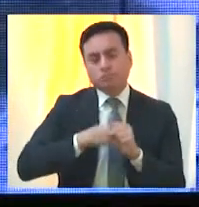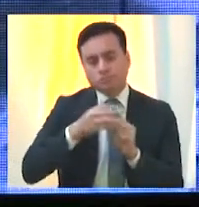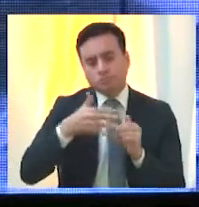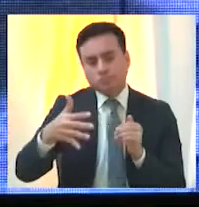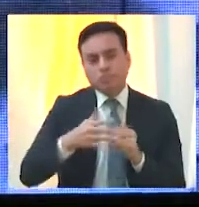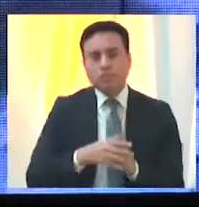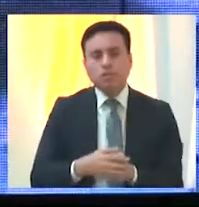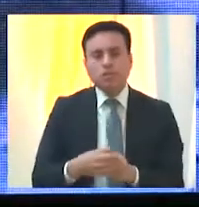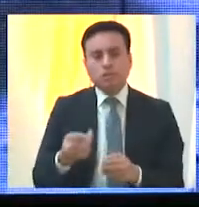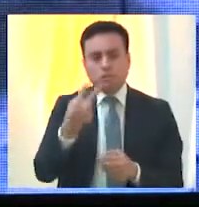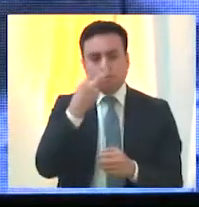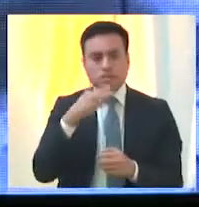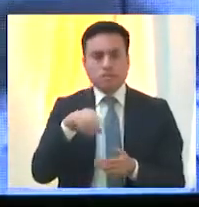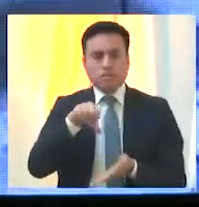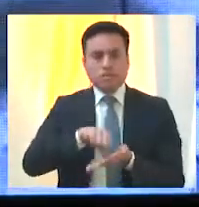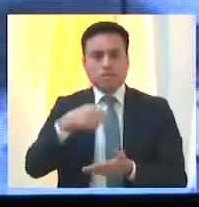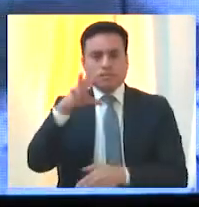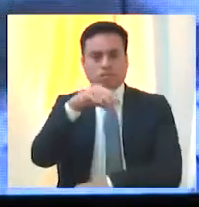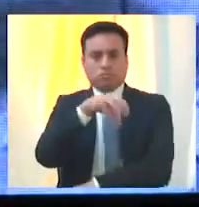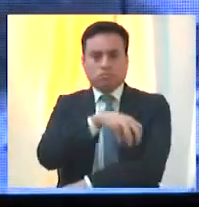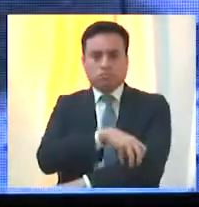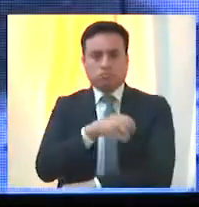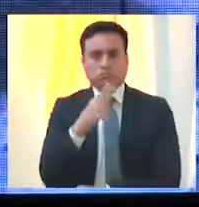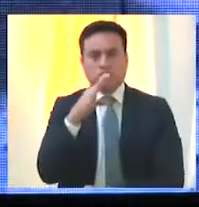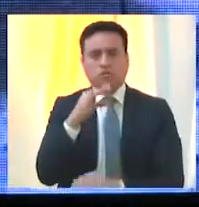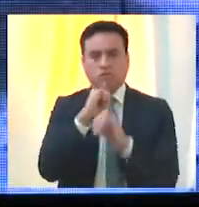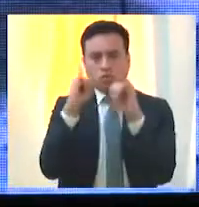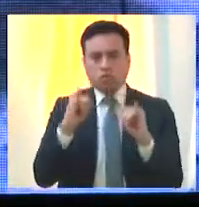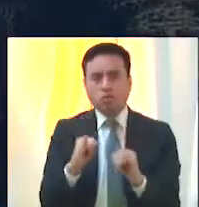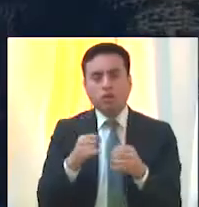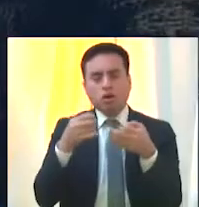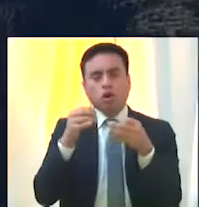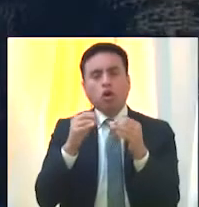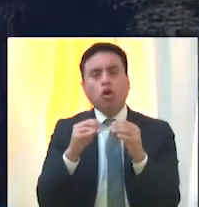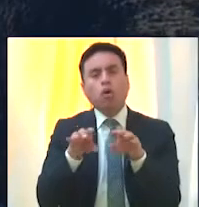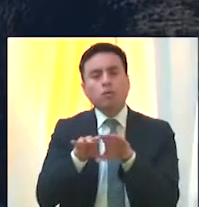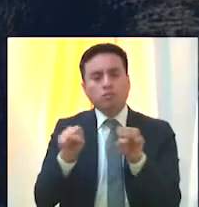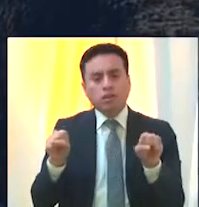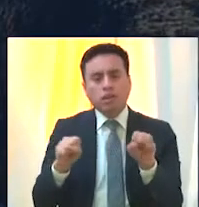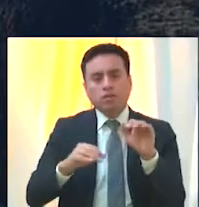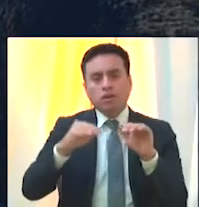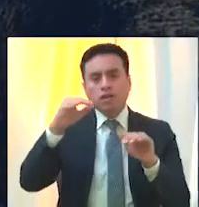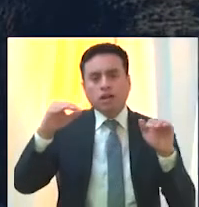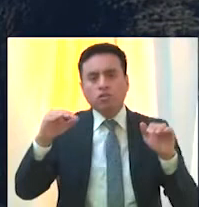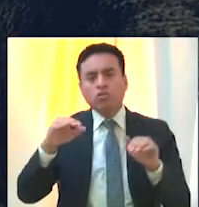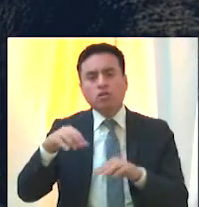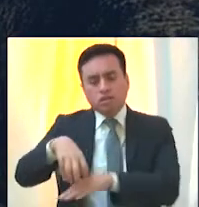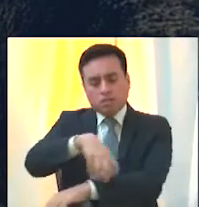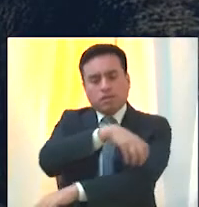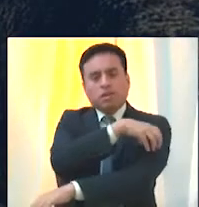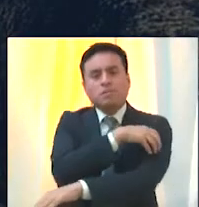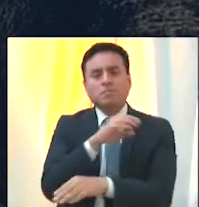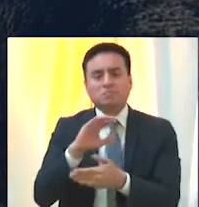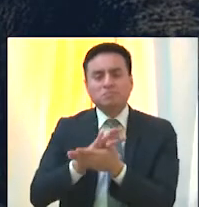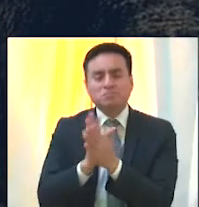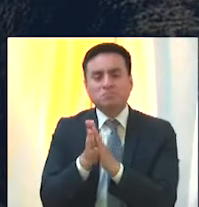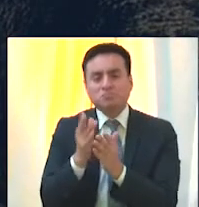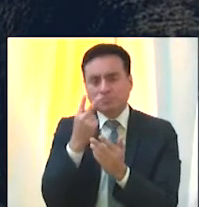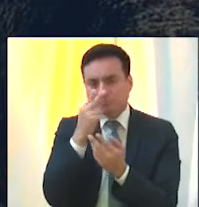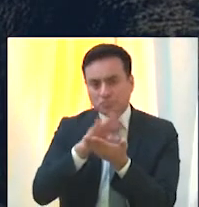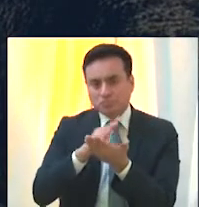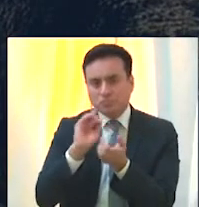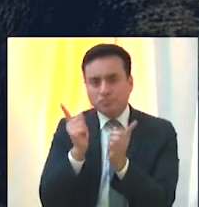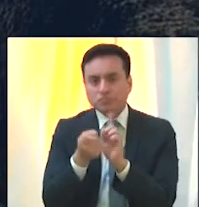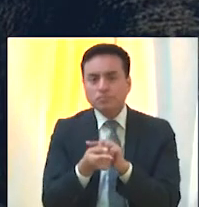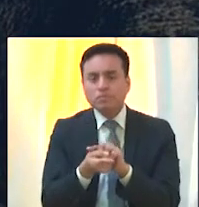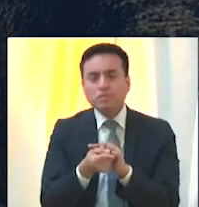que no me acusen de centralista, acá he puesto en una forma un poco más convencional cómo ha variado el clima en otras regiones. Por ejemplo, el calentamiento